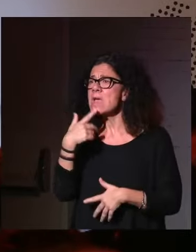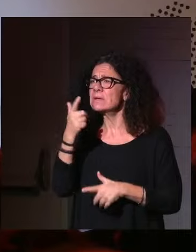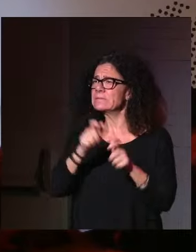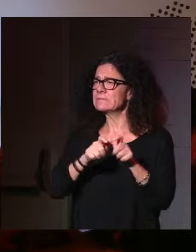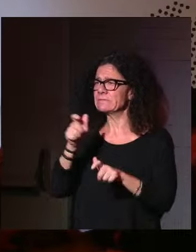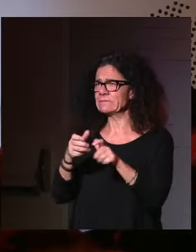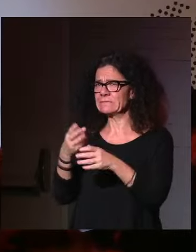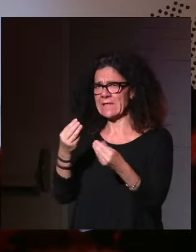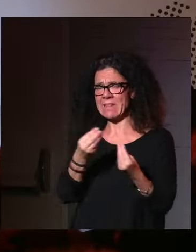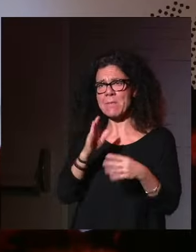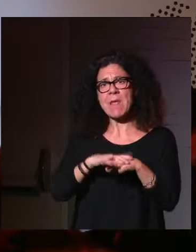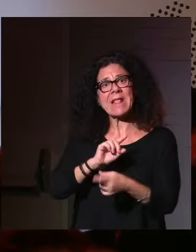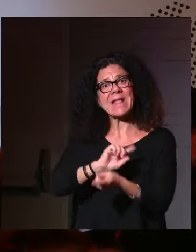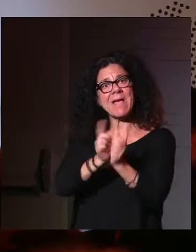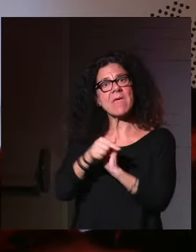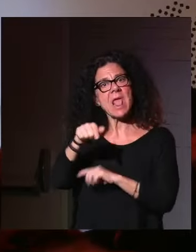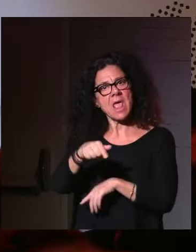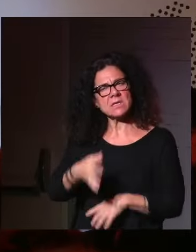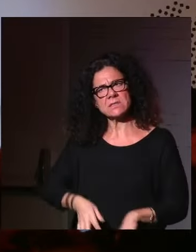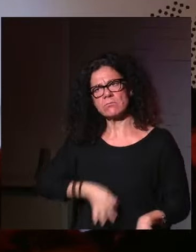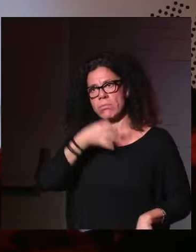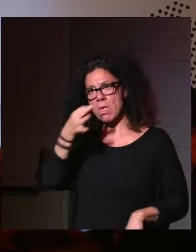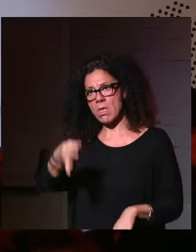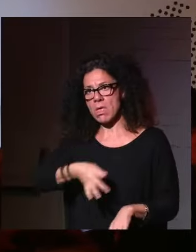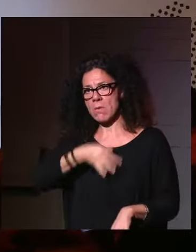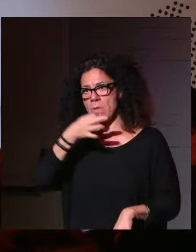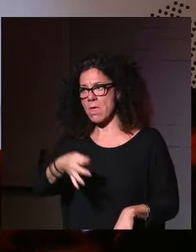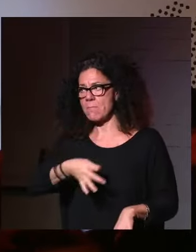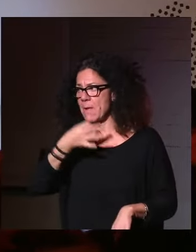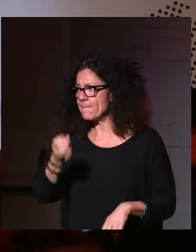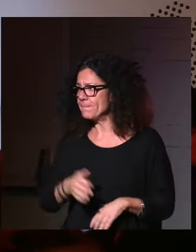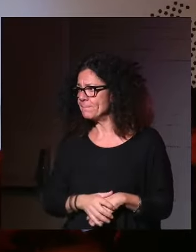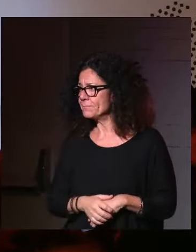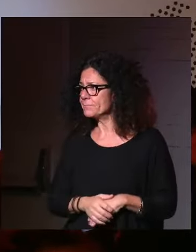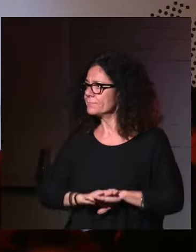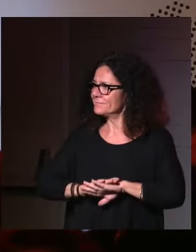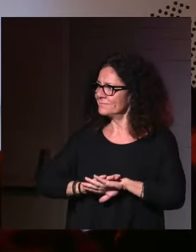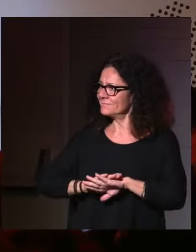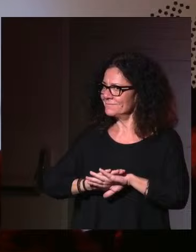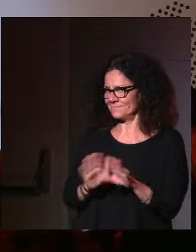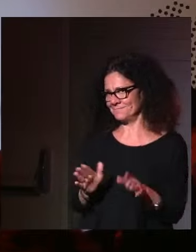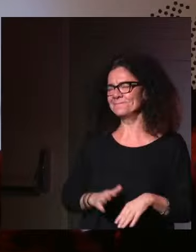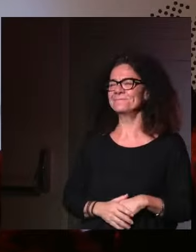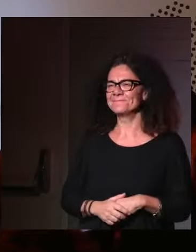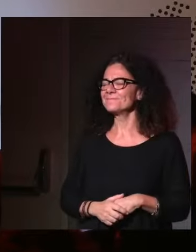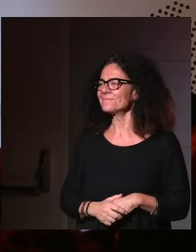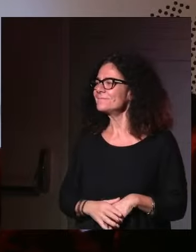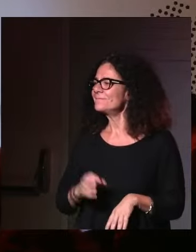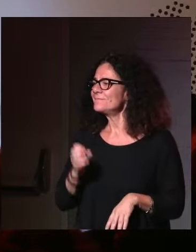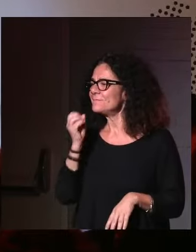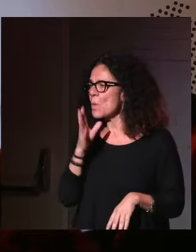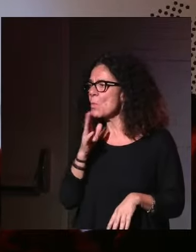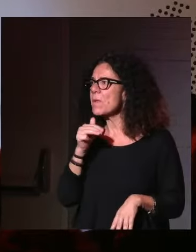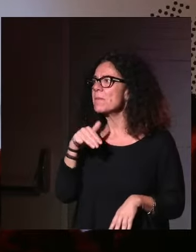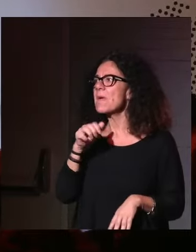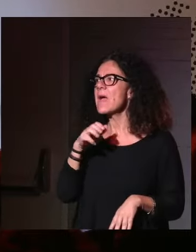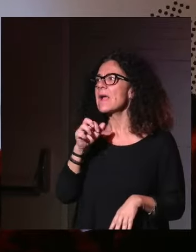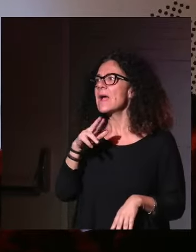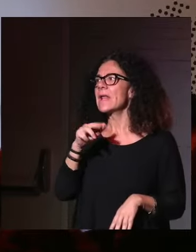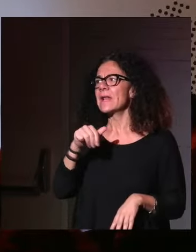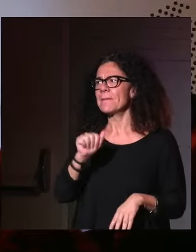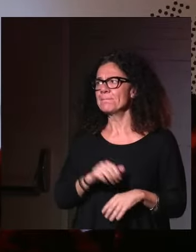espacios para cambiar esas narrativas yo creo que sí y e Macarena